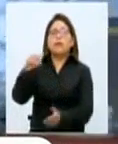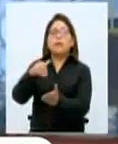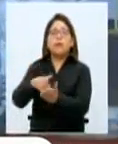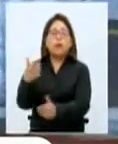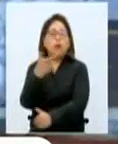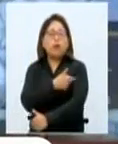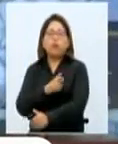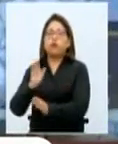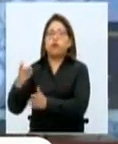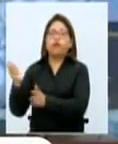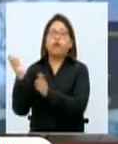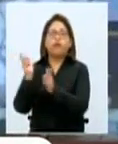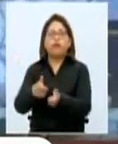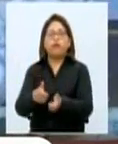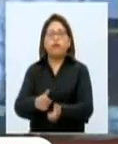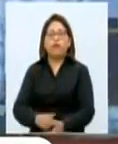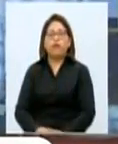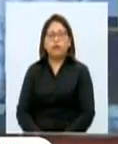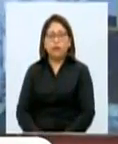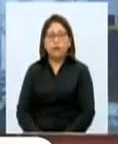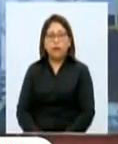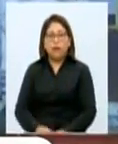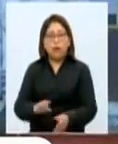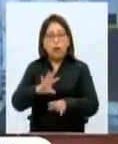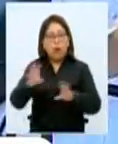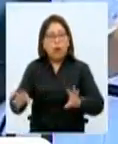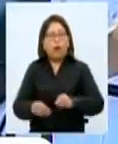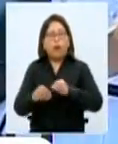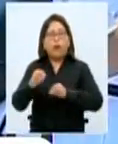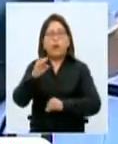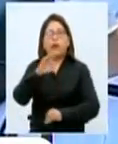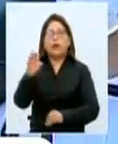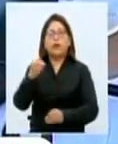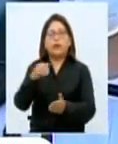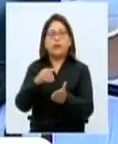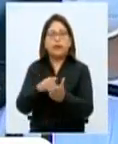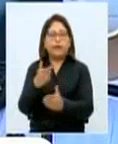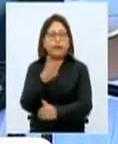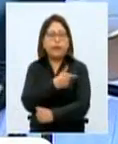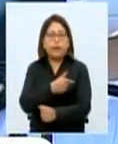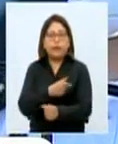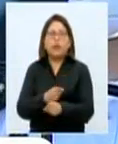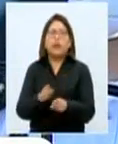vacunas. Por lo tanto, no es